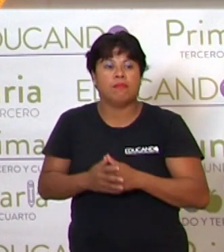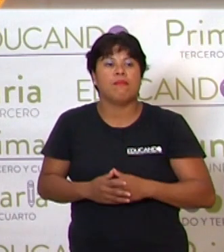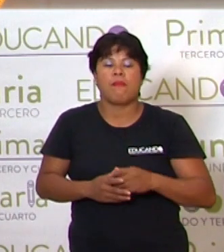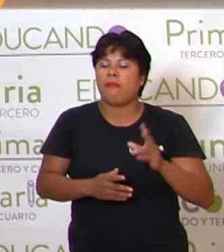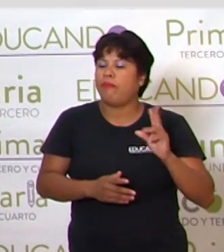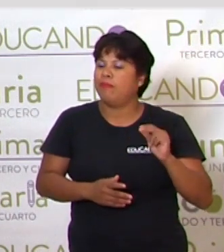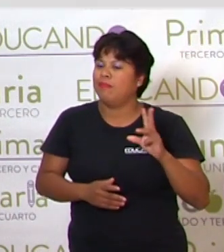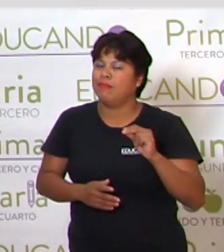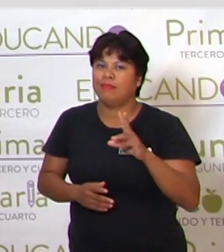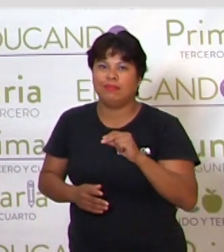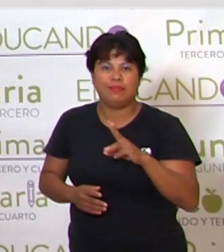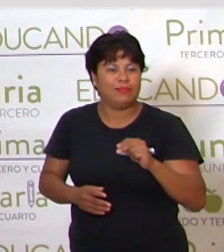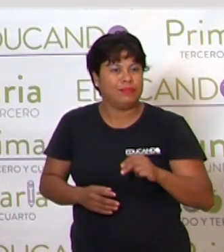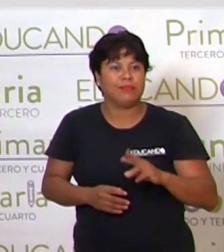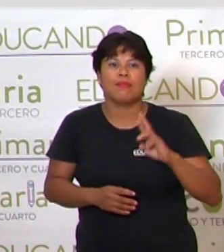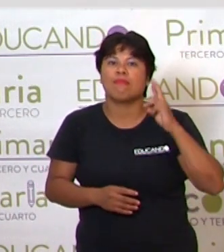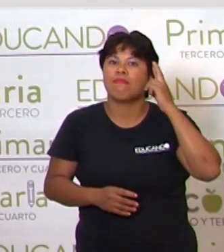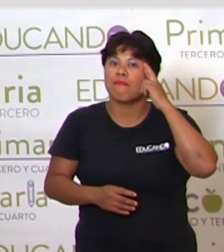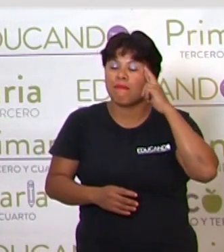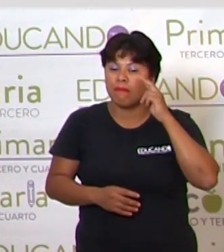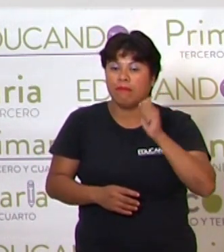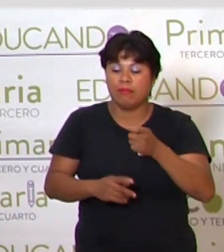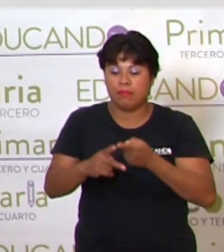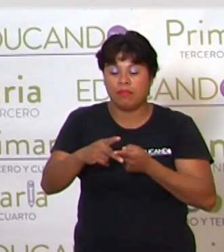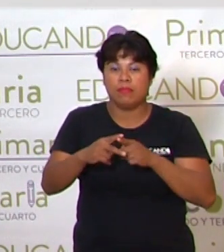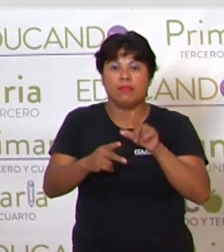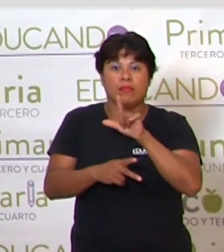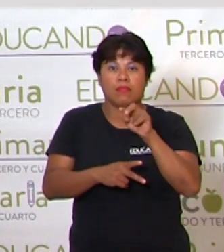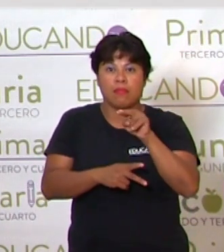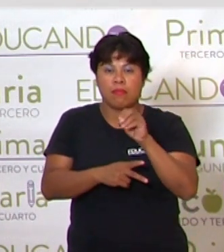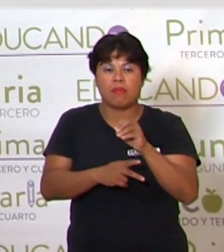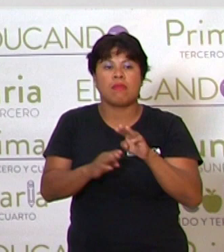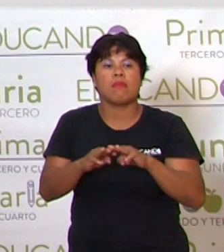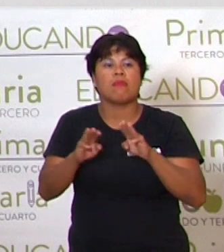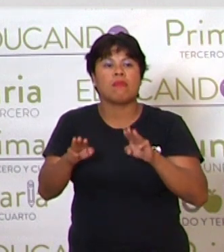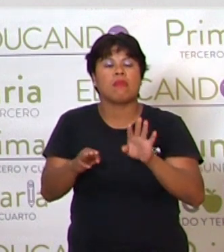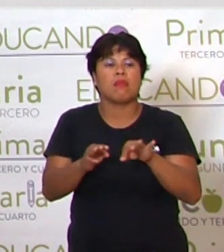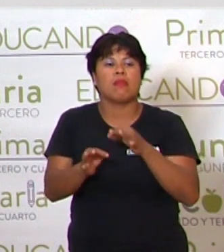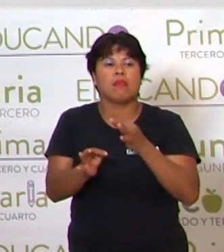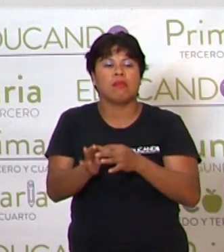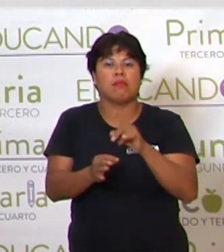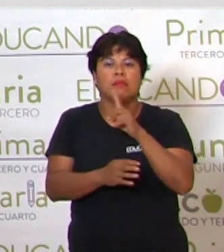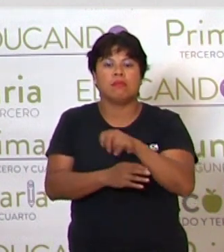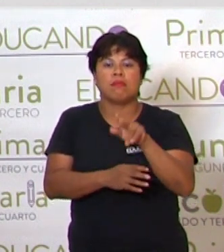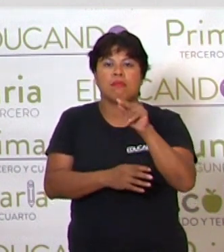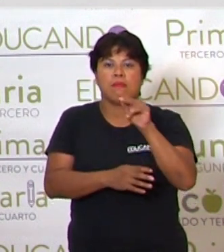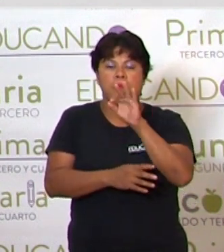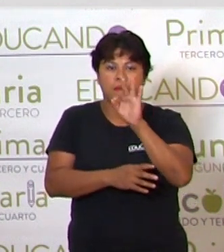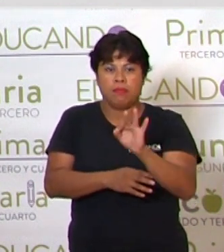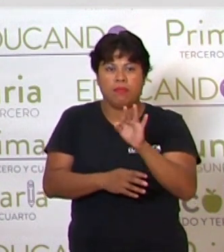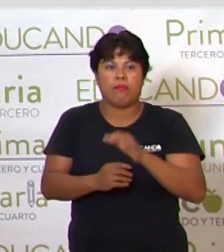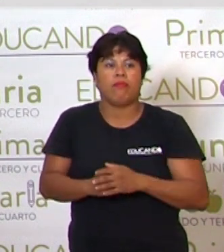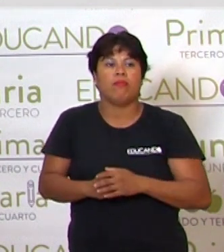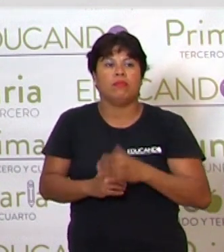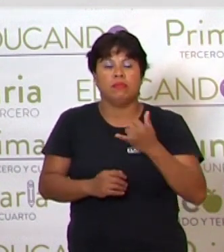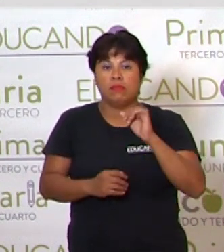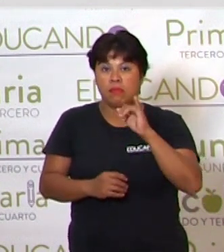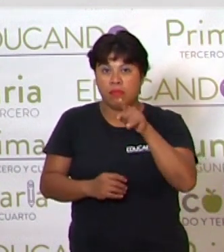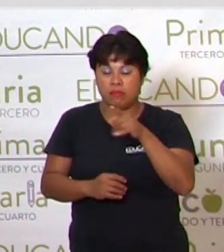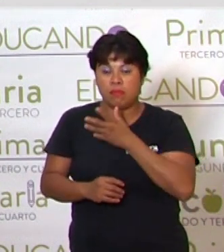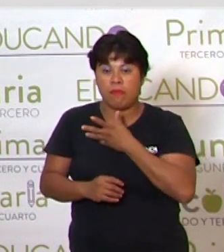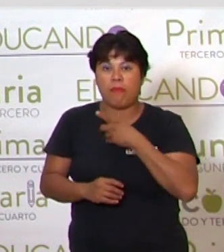No. Acuérdate que un ángulo llano mide exactamente 180 grados. Y si aquí